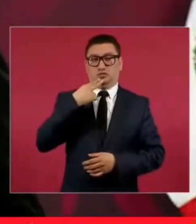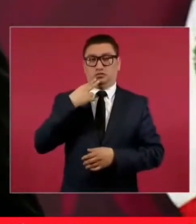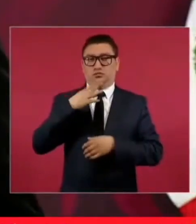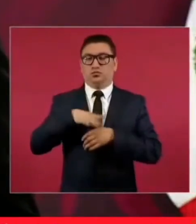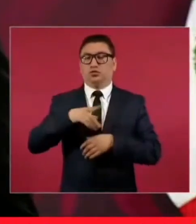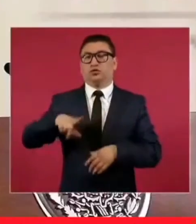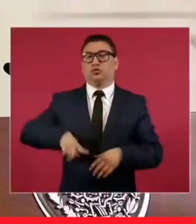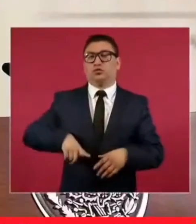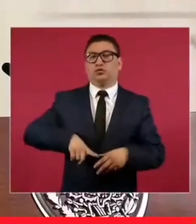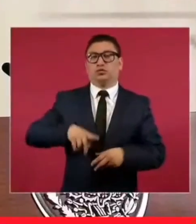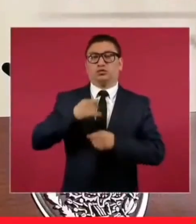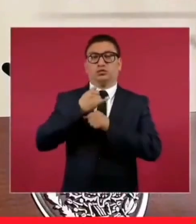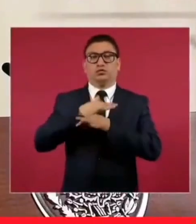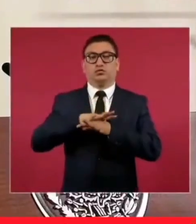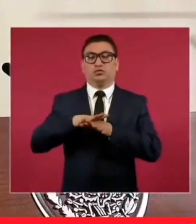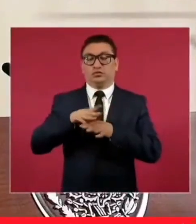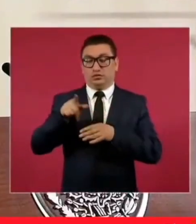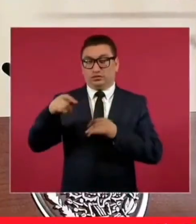de la transparencia